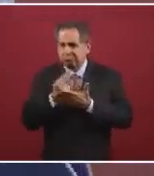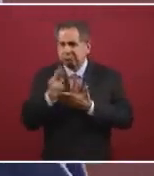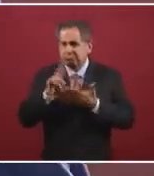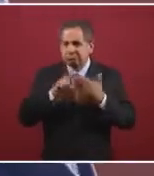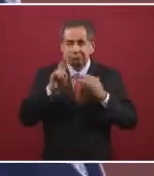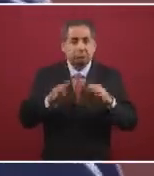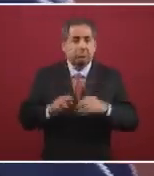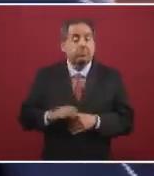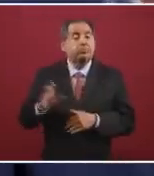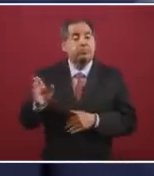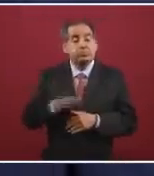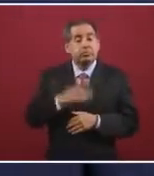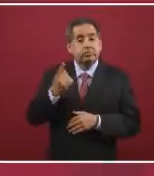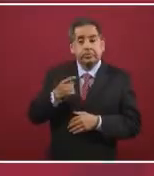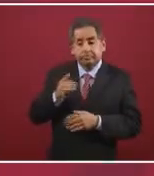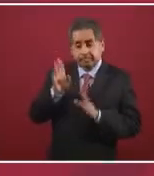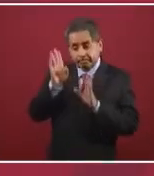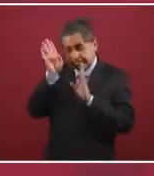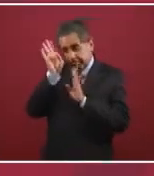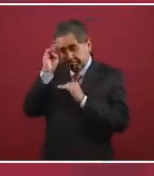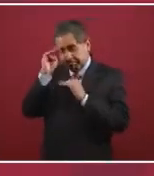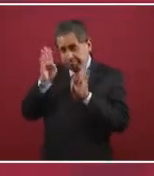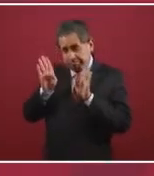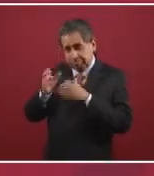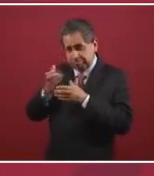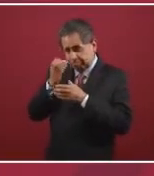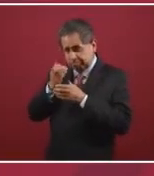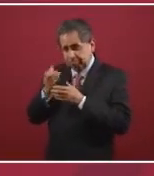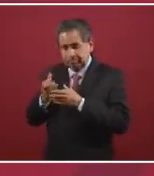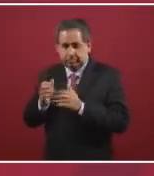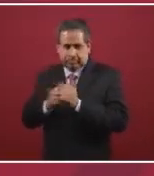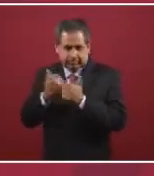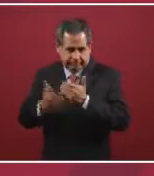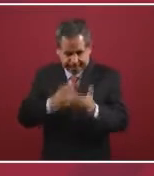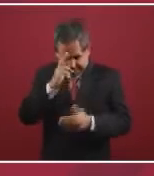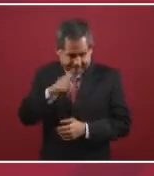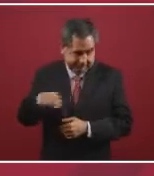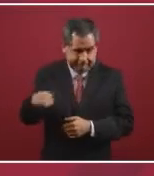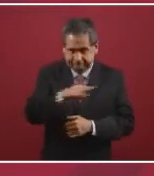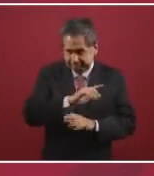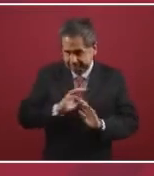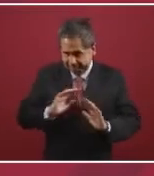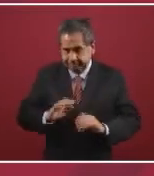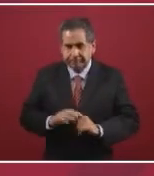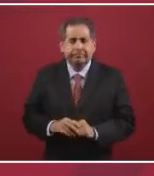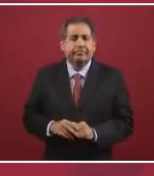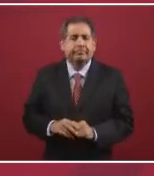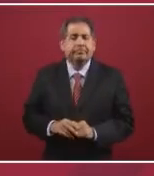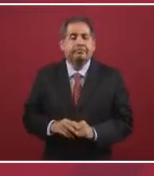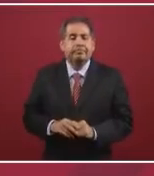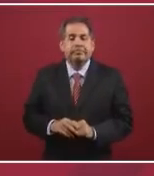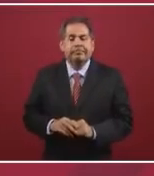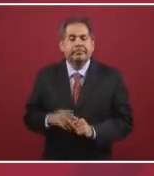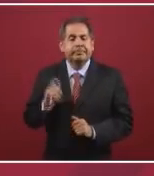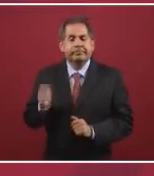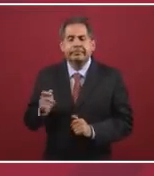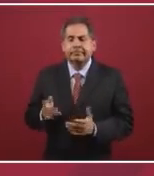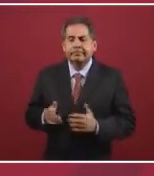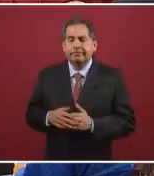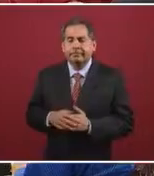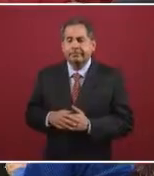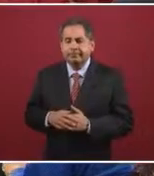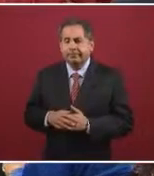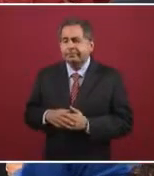es conservador, lo digo con todo respeto, se pierde hasta